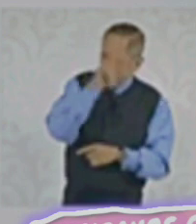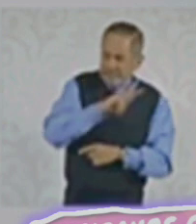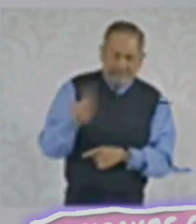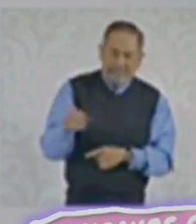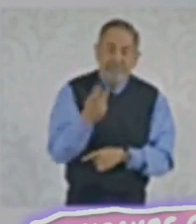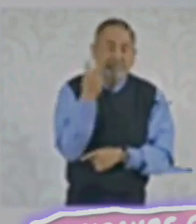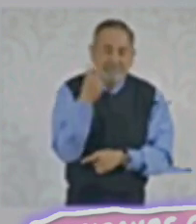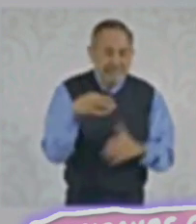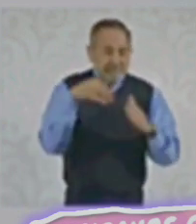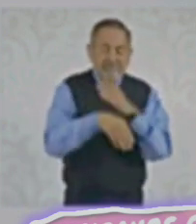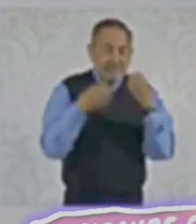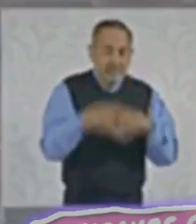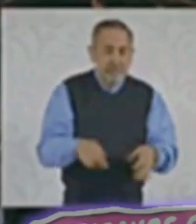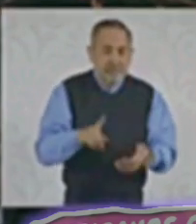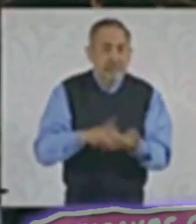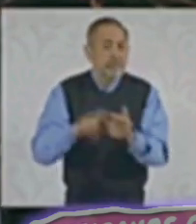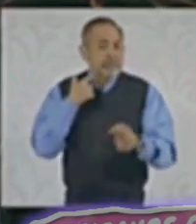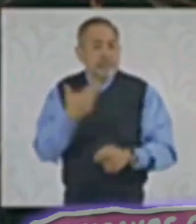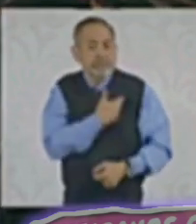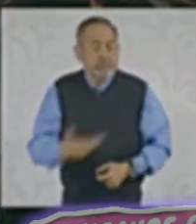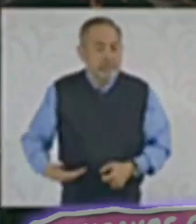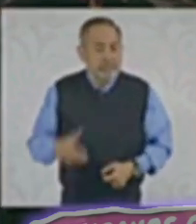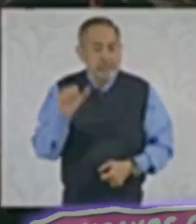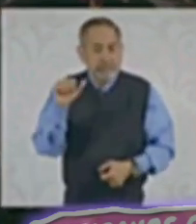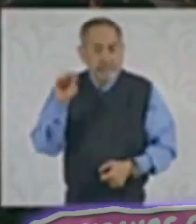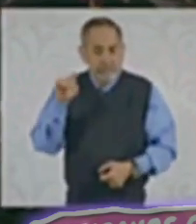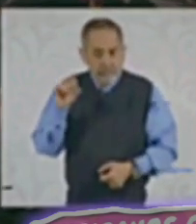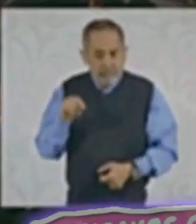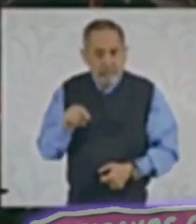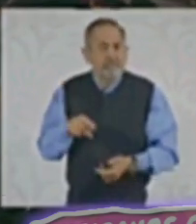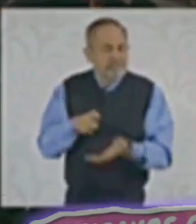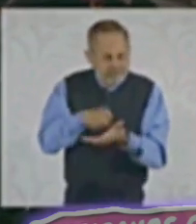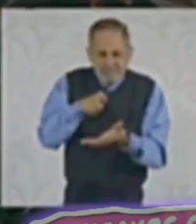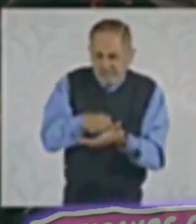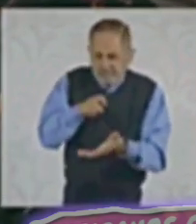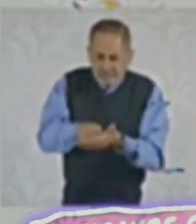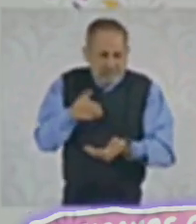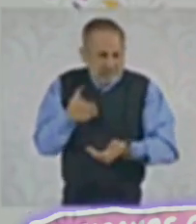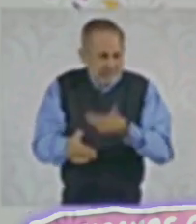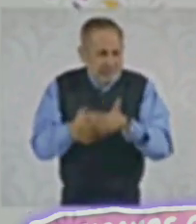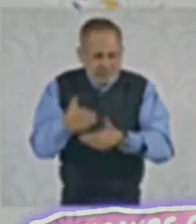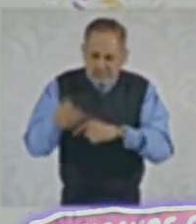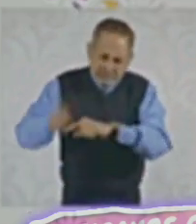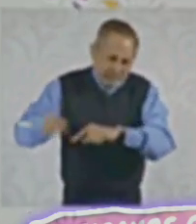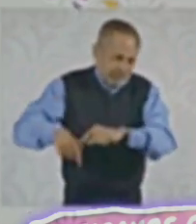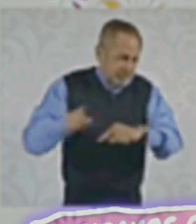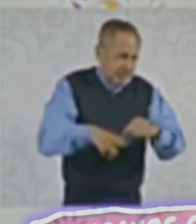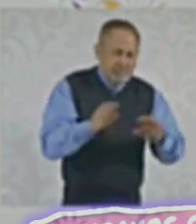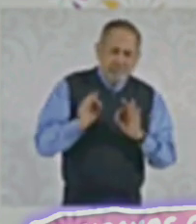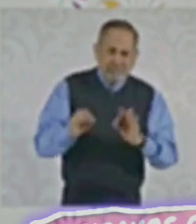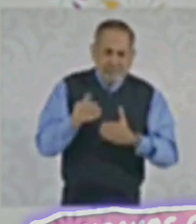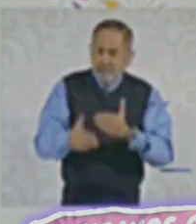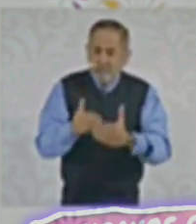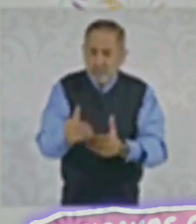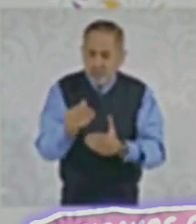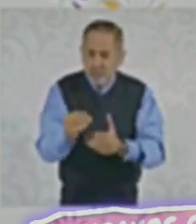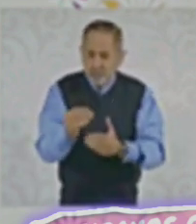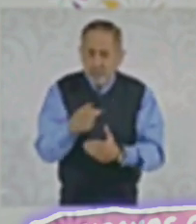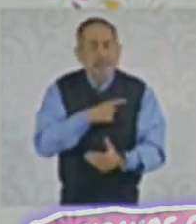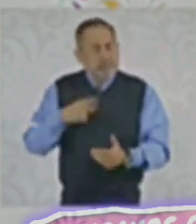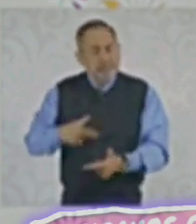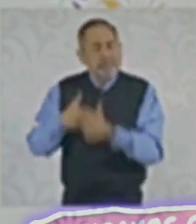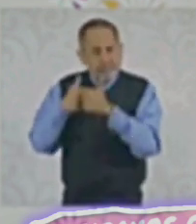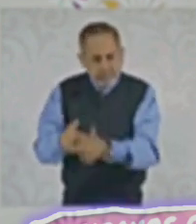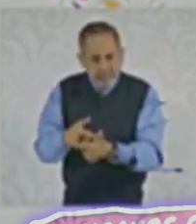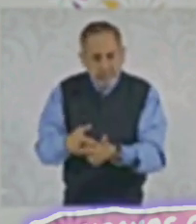nuestro país. El presidente López Obrador avanzó muchísimo y hay que seguir avanzando. Entonces, vamos a la reforma al